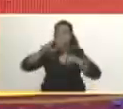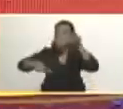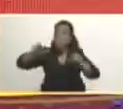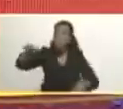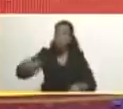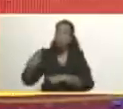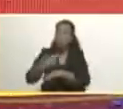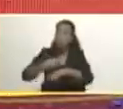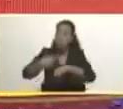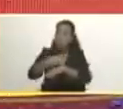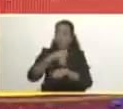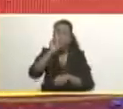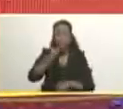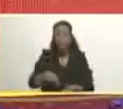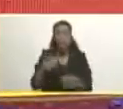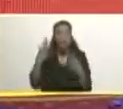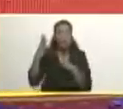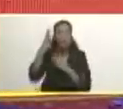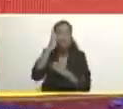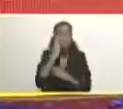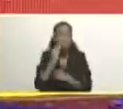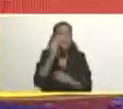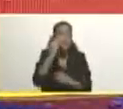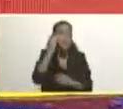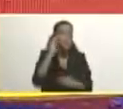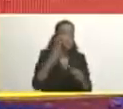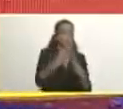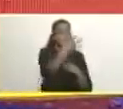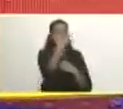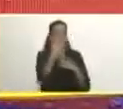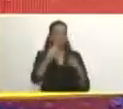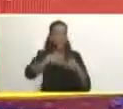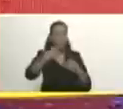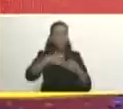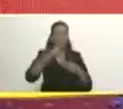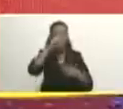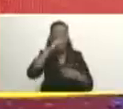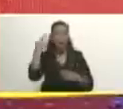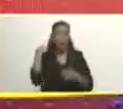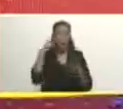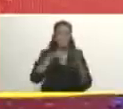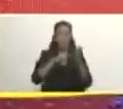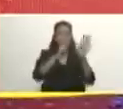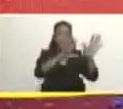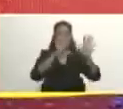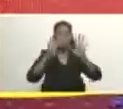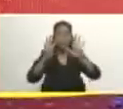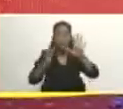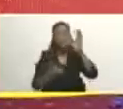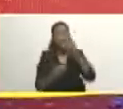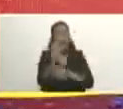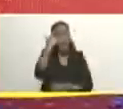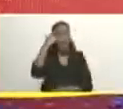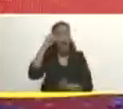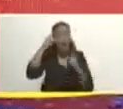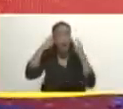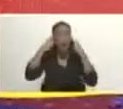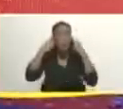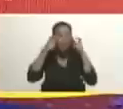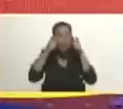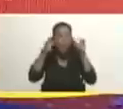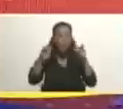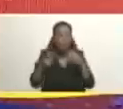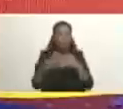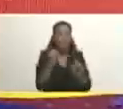del gobierno. Con la experiencia del blackout energético del año 2019, debemos estar alerta ante los